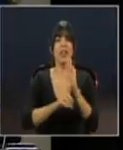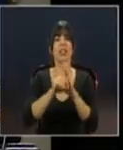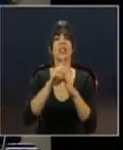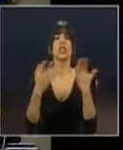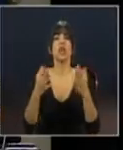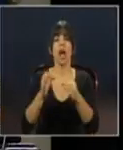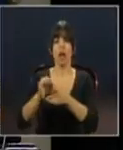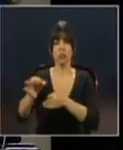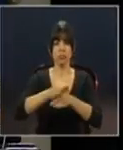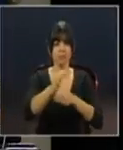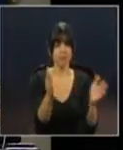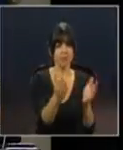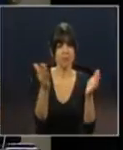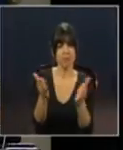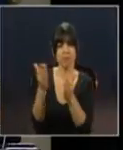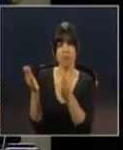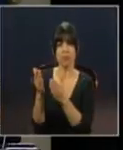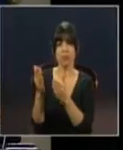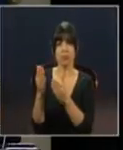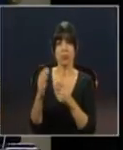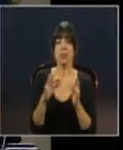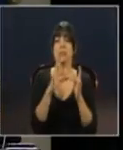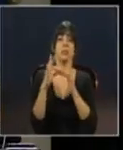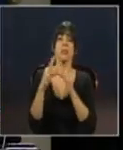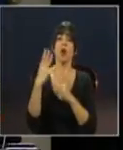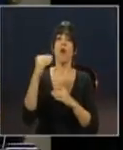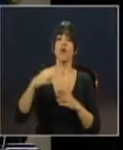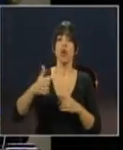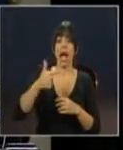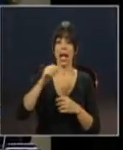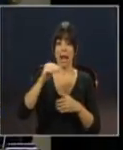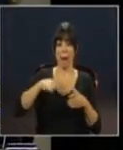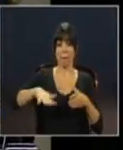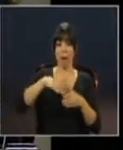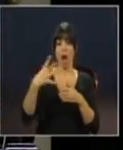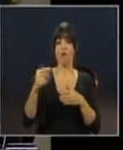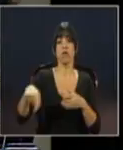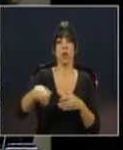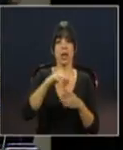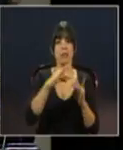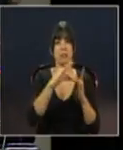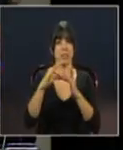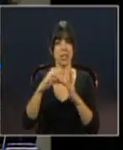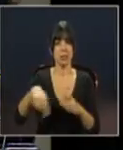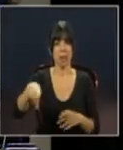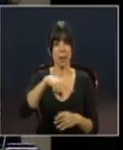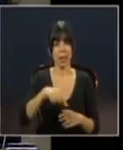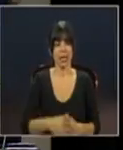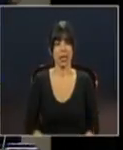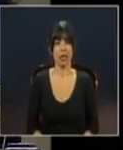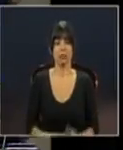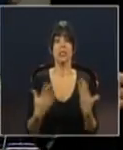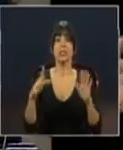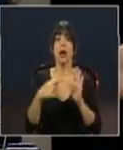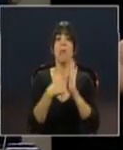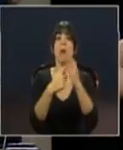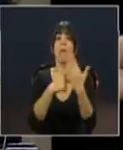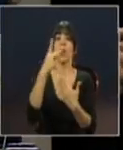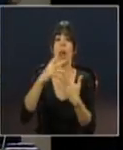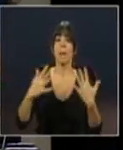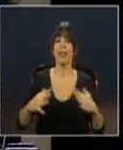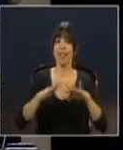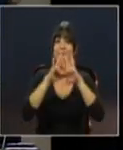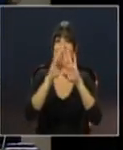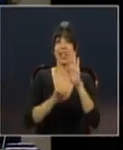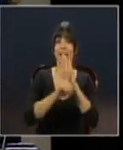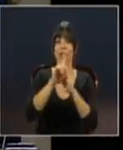territorial, particularmente fuera del gran área metropolitana. Tal y como lo demuestra el programa Tejiendo Desarrollo a